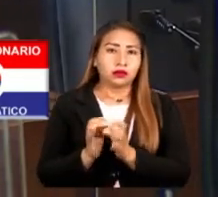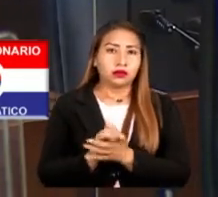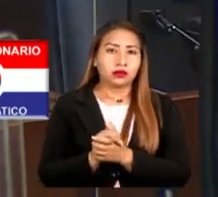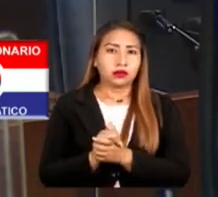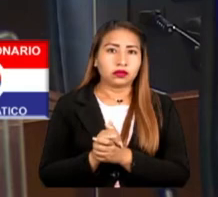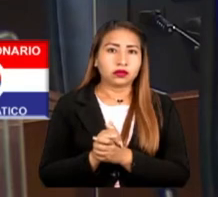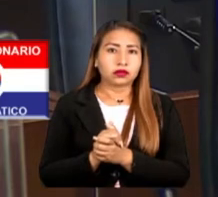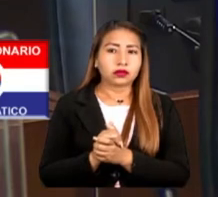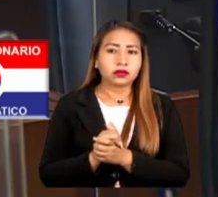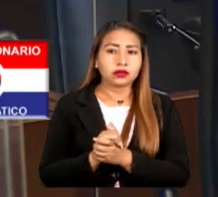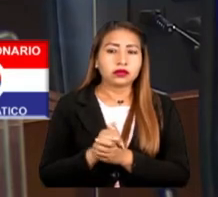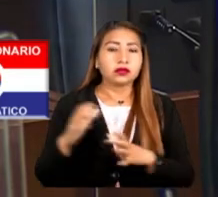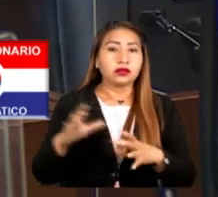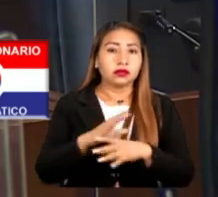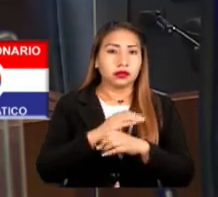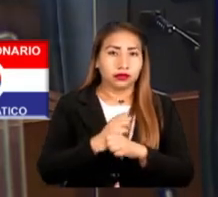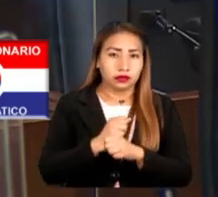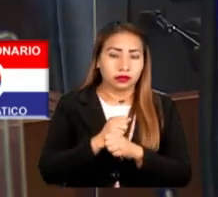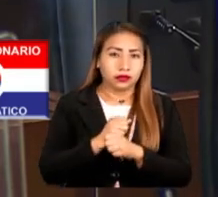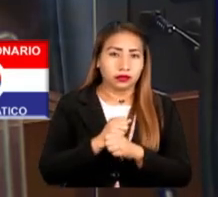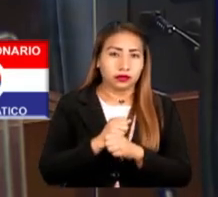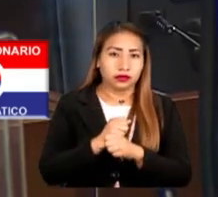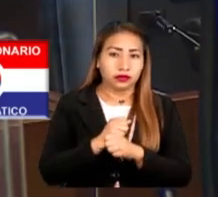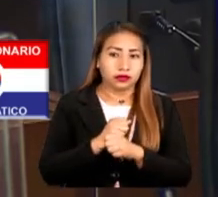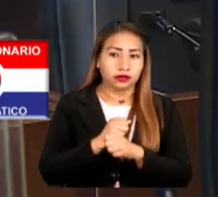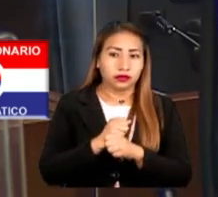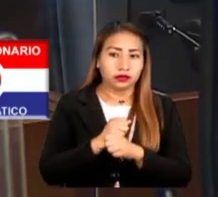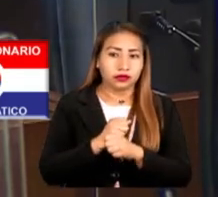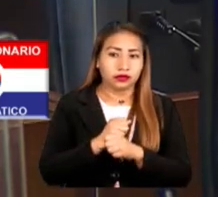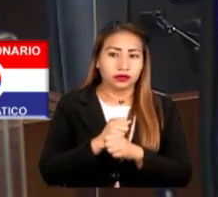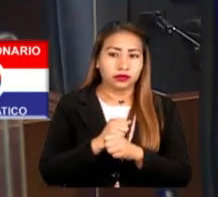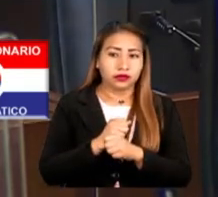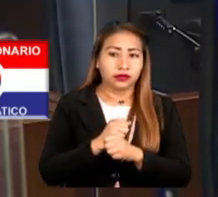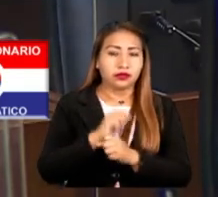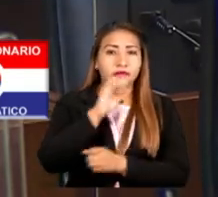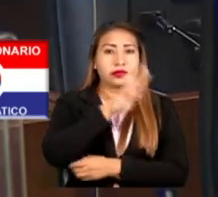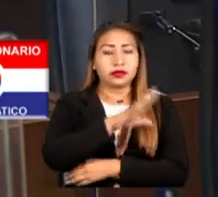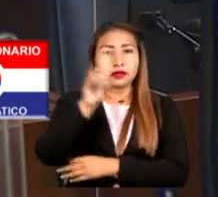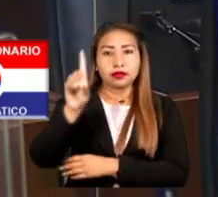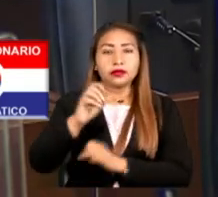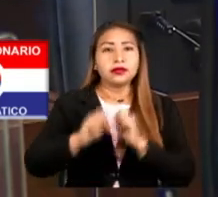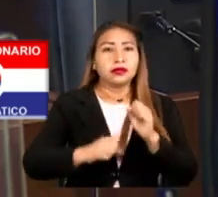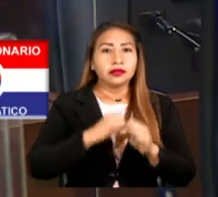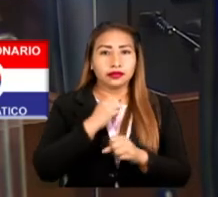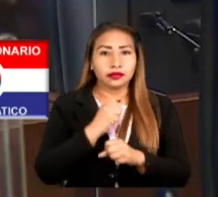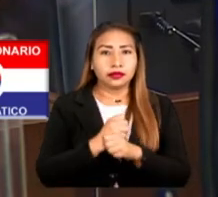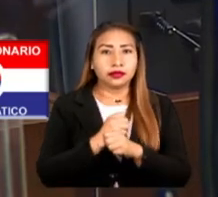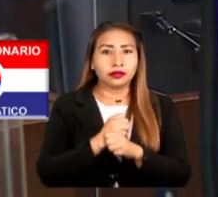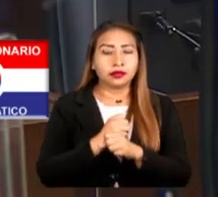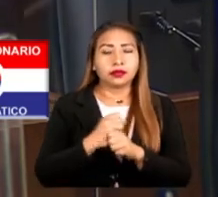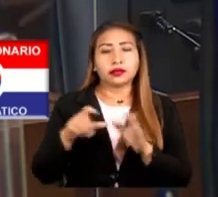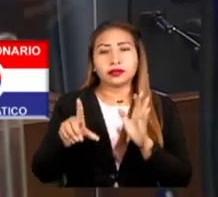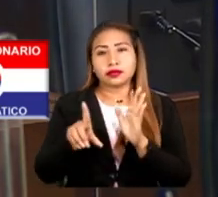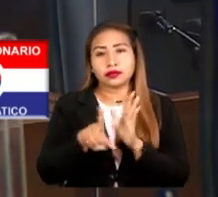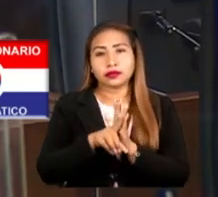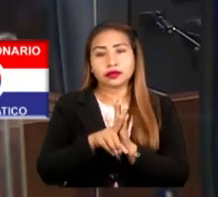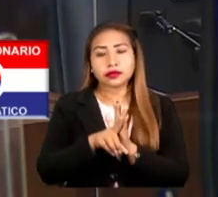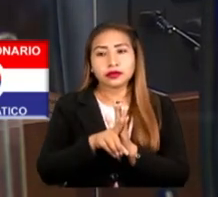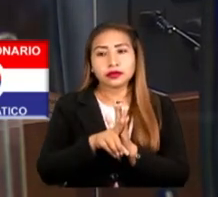que ha sido creada y cumple 41 años de la ley